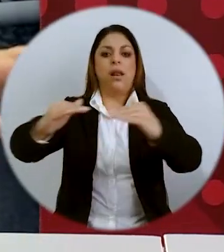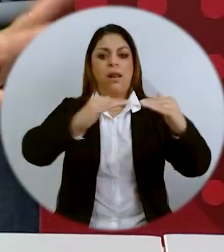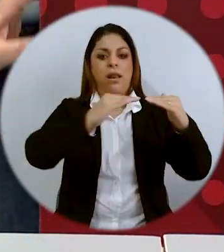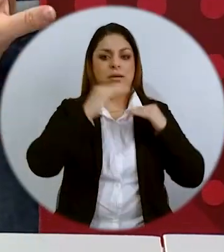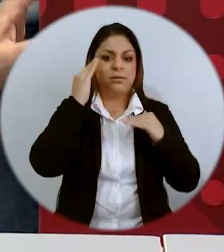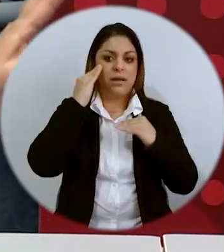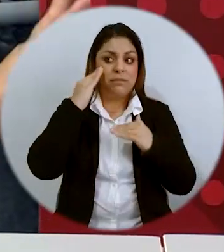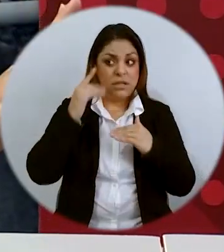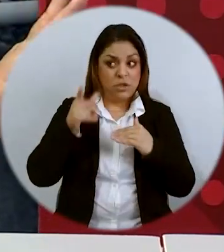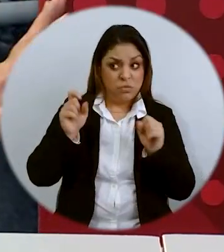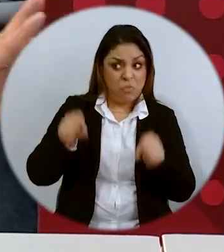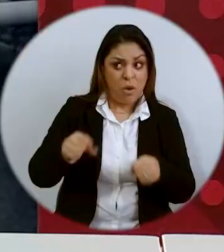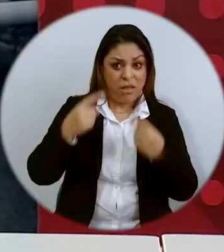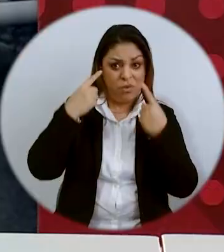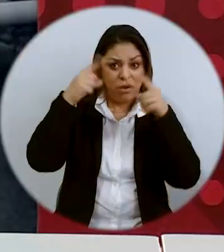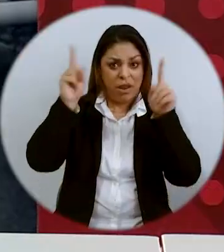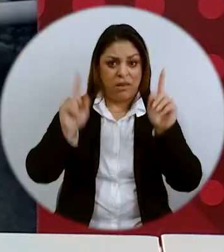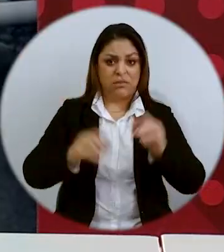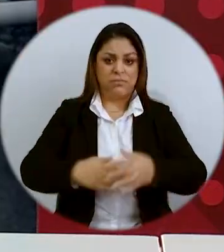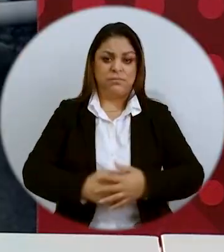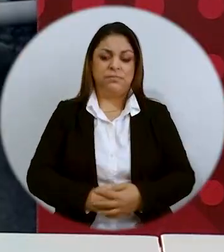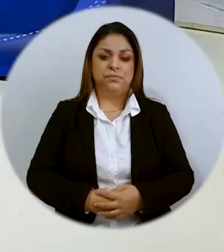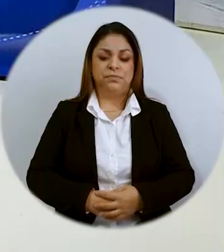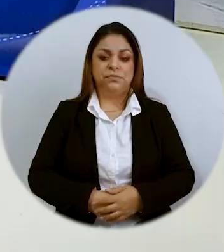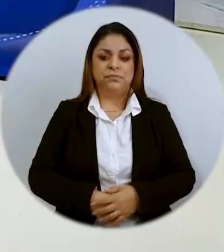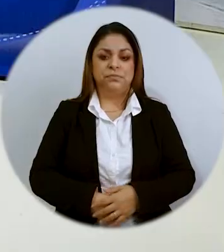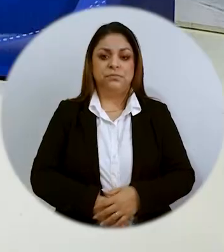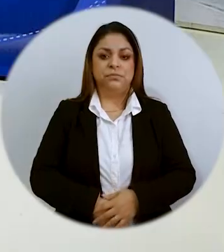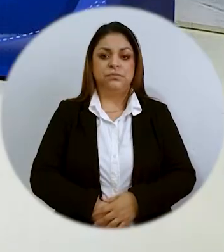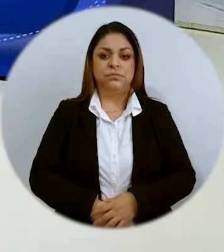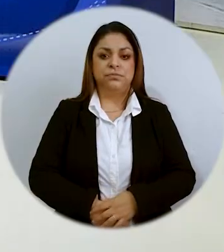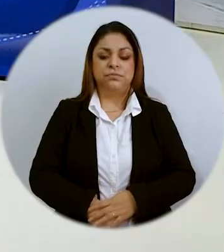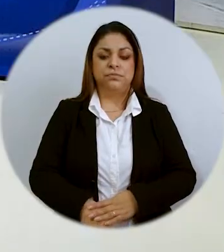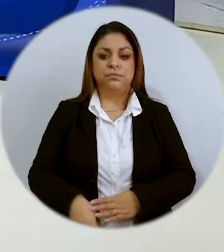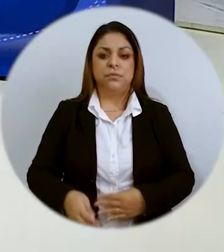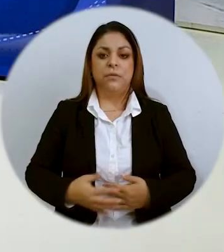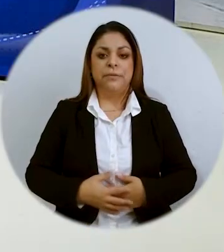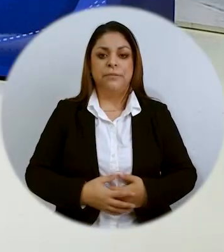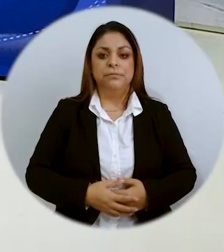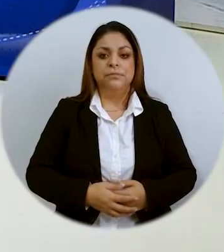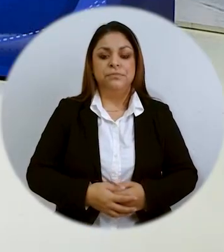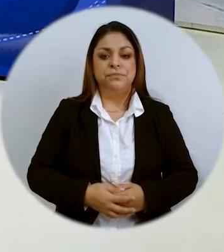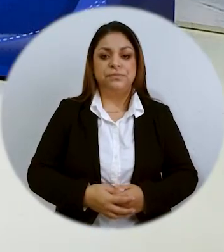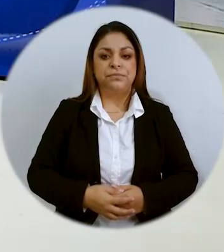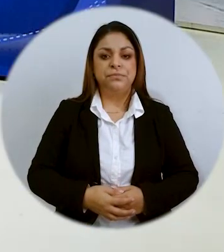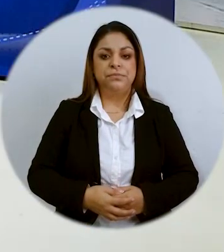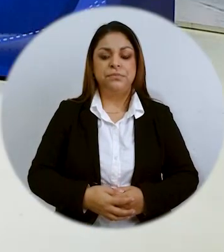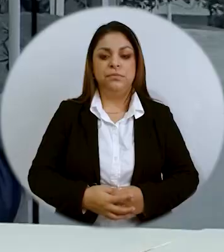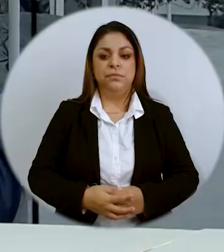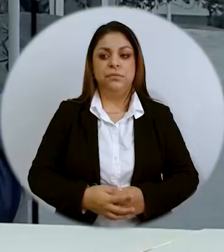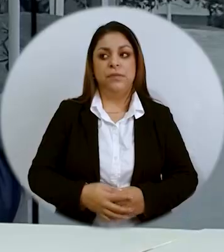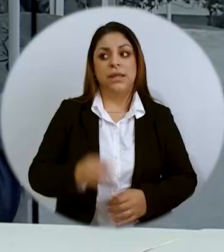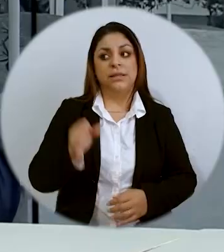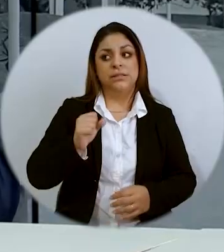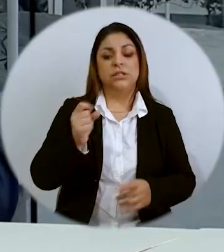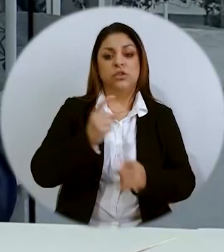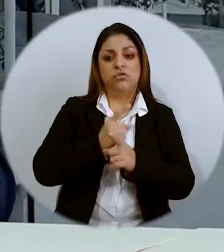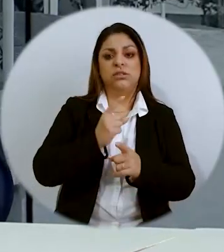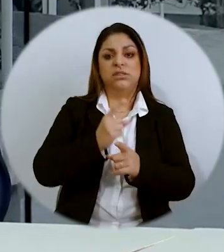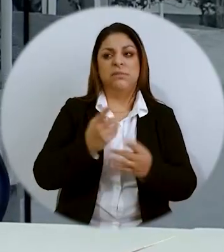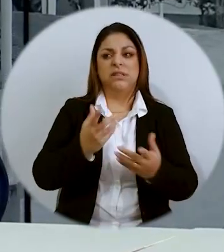otra forma, si eso es posible de lograr. Es que precisamente creo que